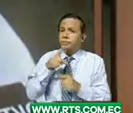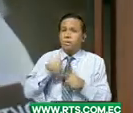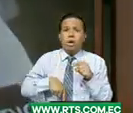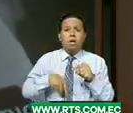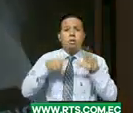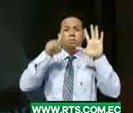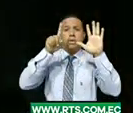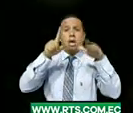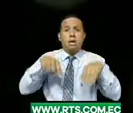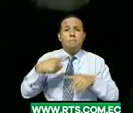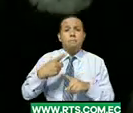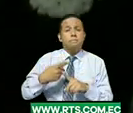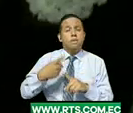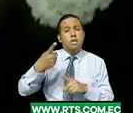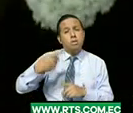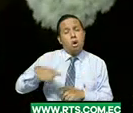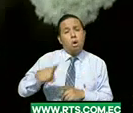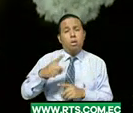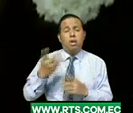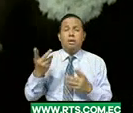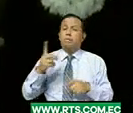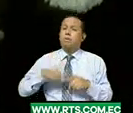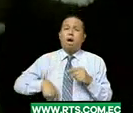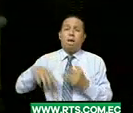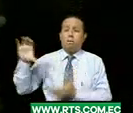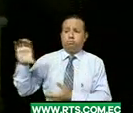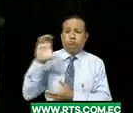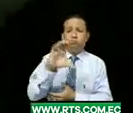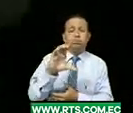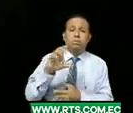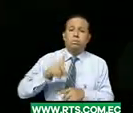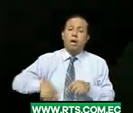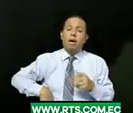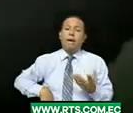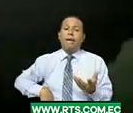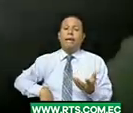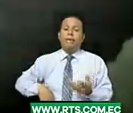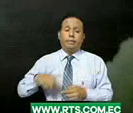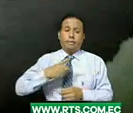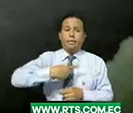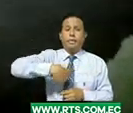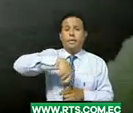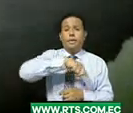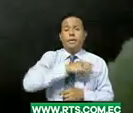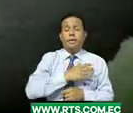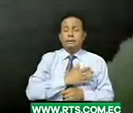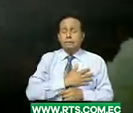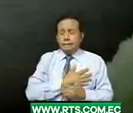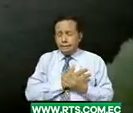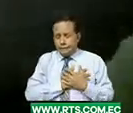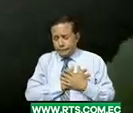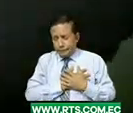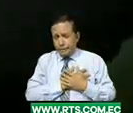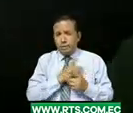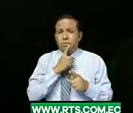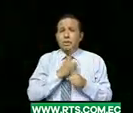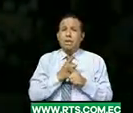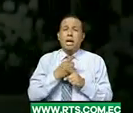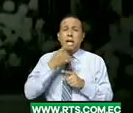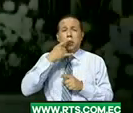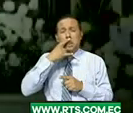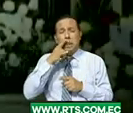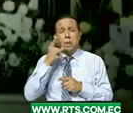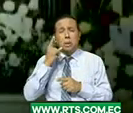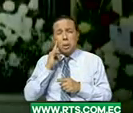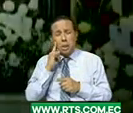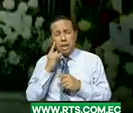recaudar $6,000,000. Impotencia, tristeza, dolor y frustración son los sentimientos que abrazan el perder a criaturas inocentes